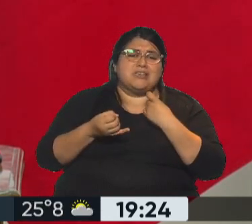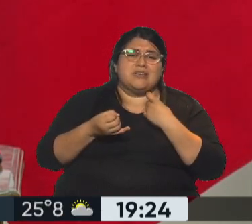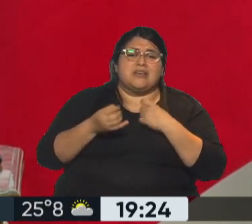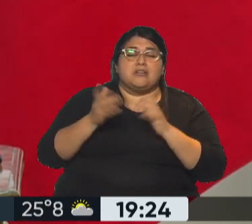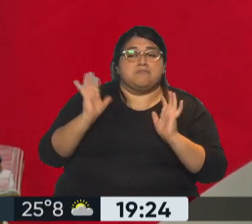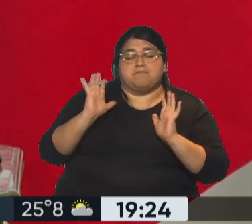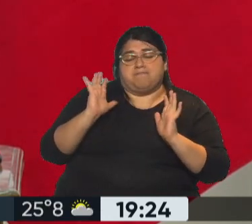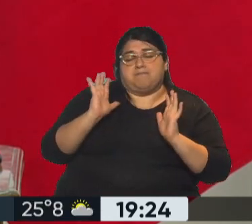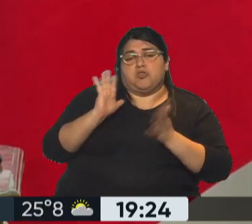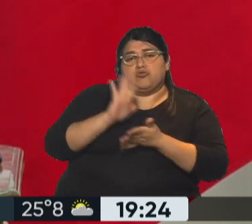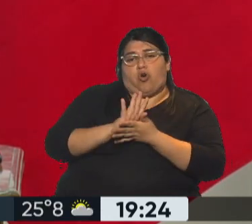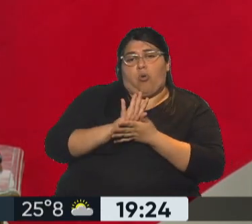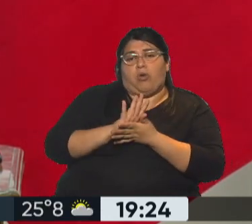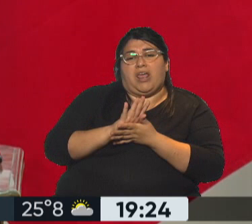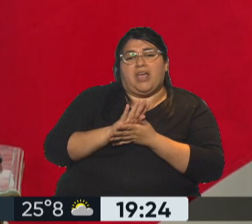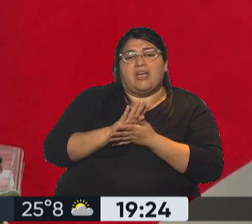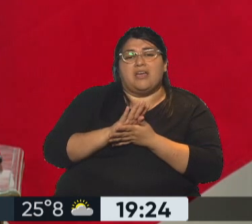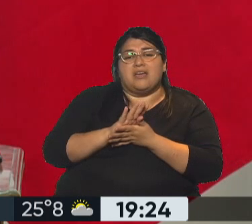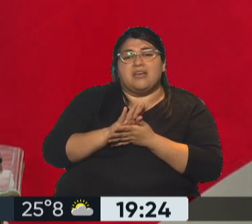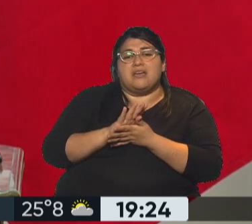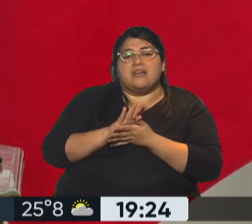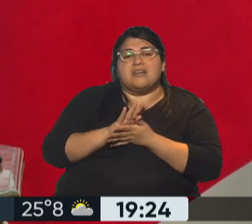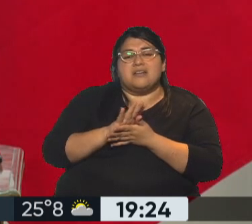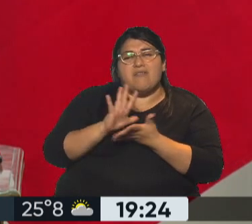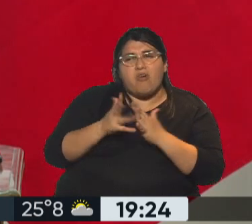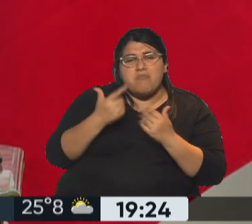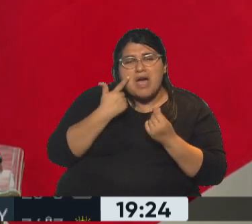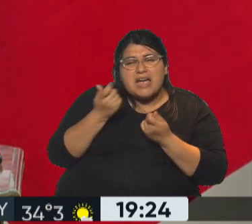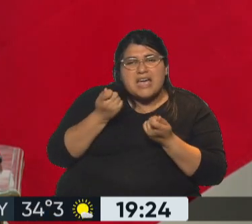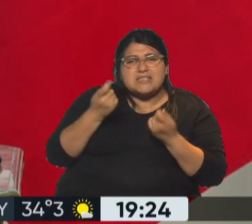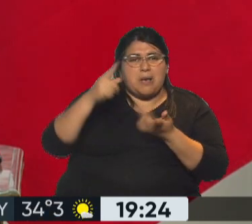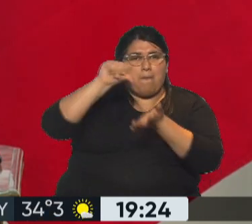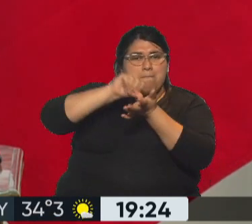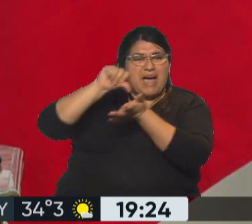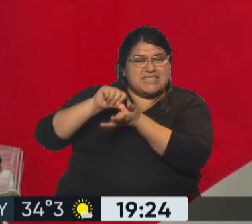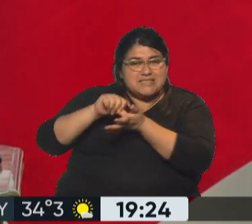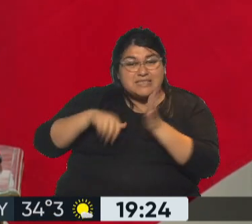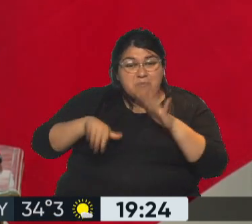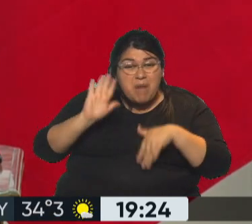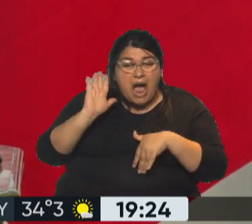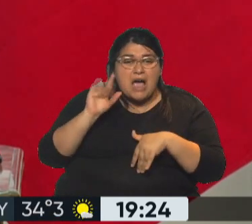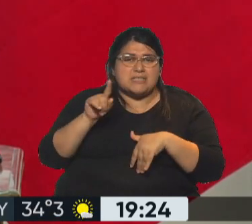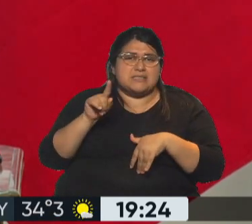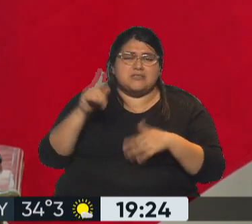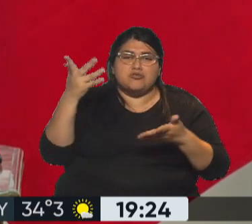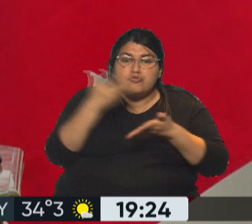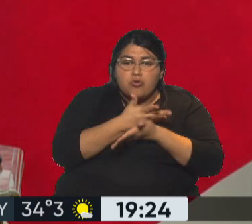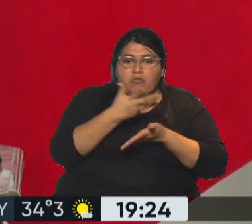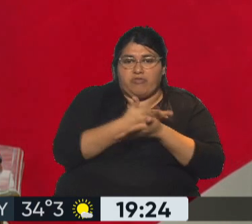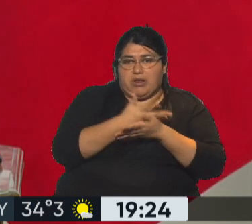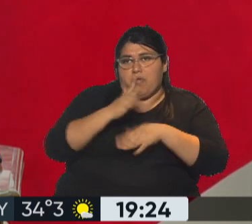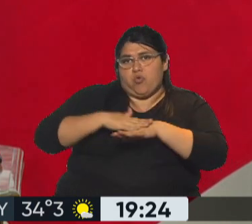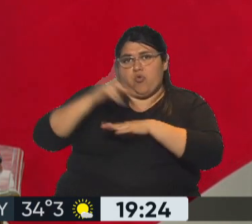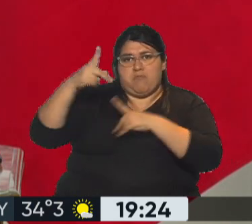juicio son un mecanismo muy injusto que afectan a los países más castigados por las